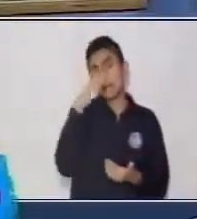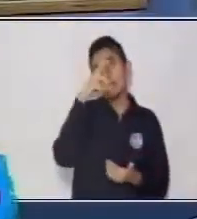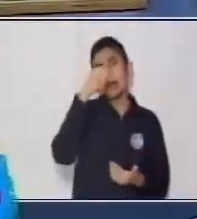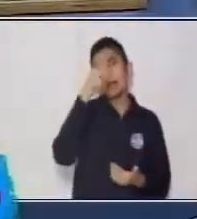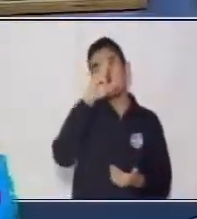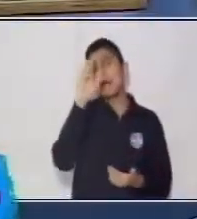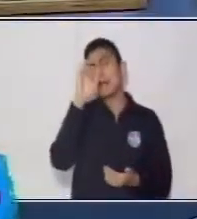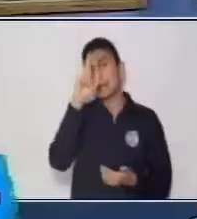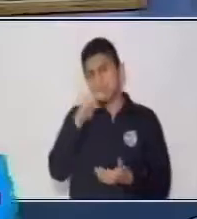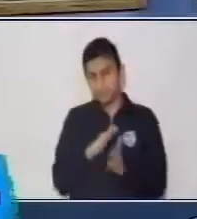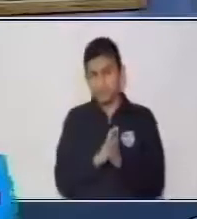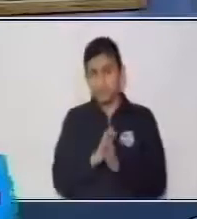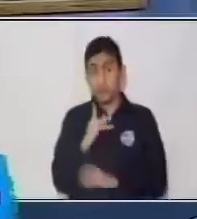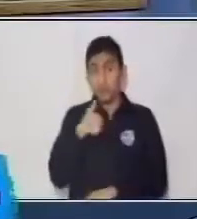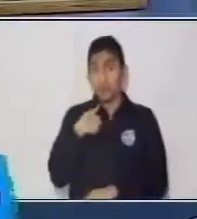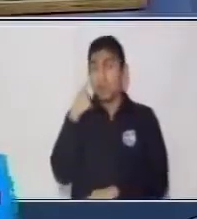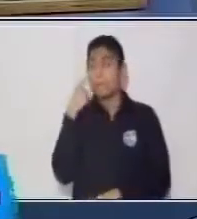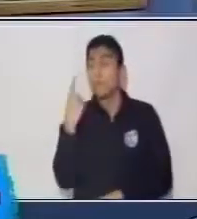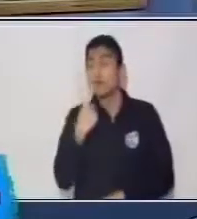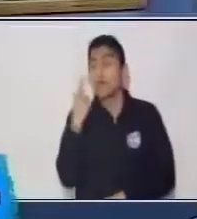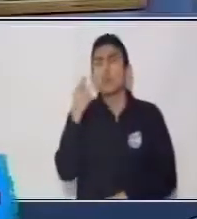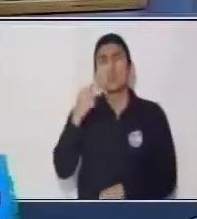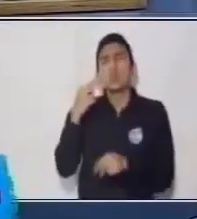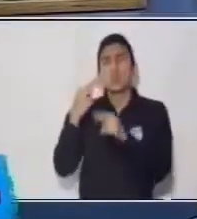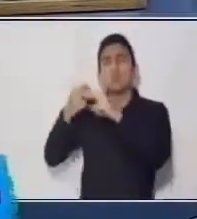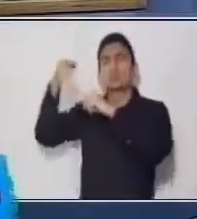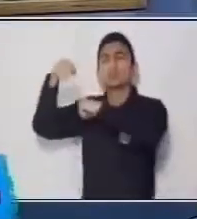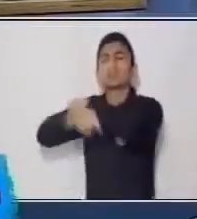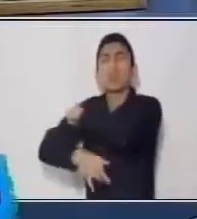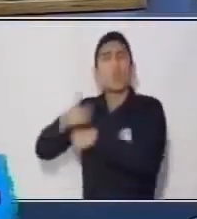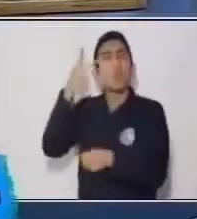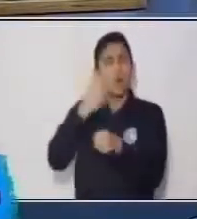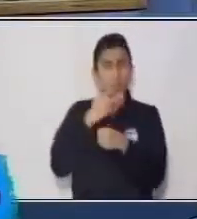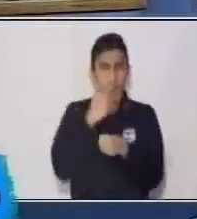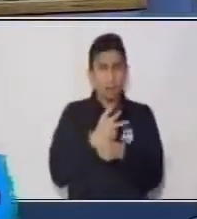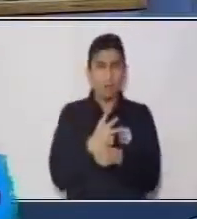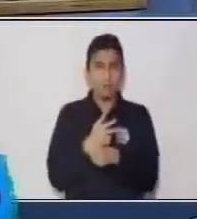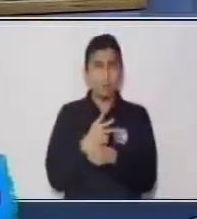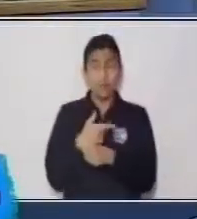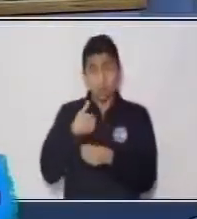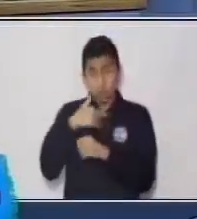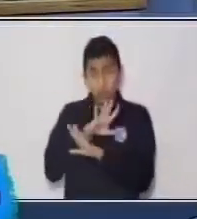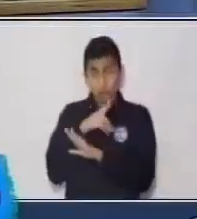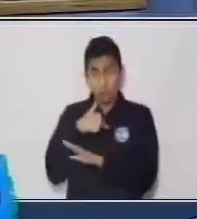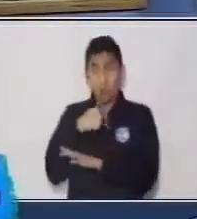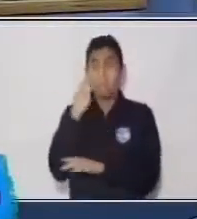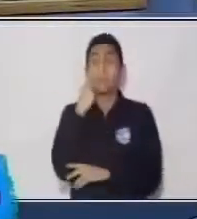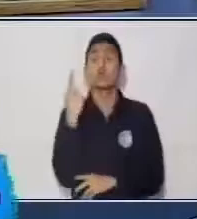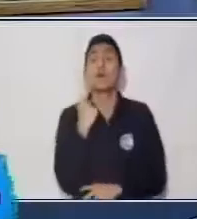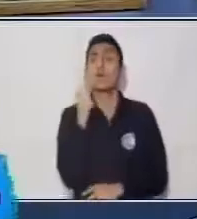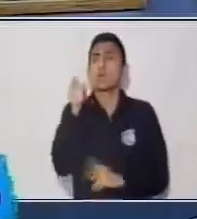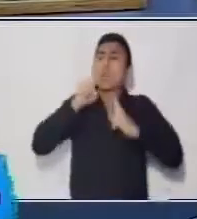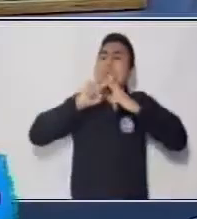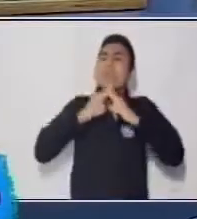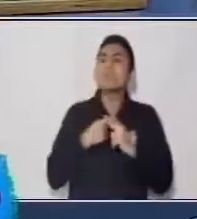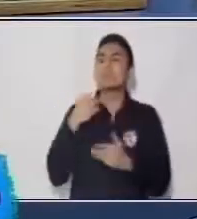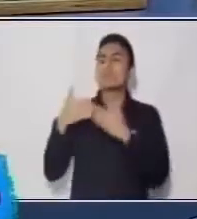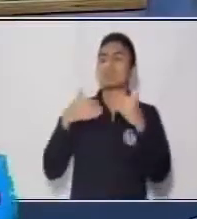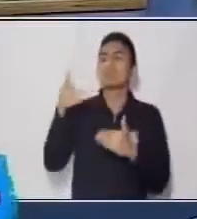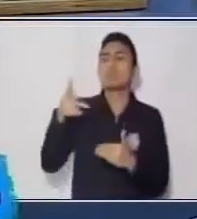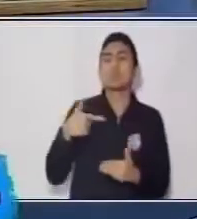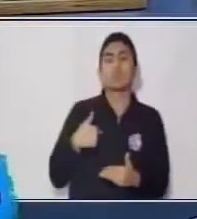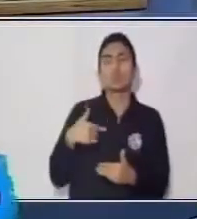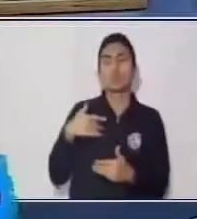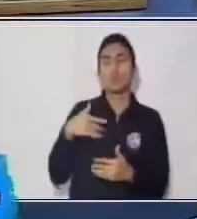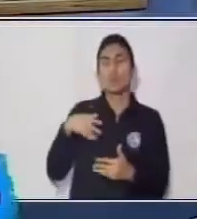he buscado en la entraña de tu nombre, Guatemala. He buscado tu génesis y tus